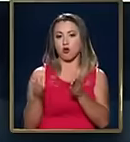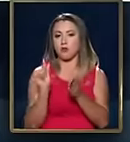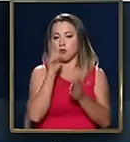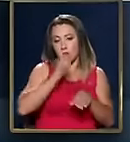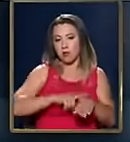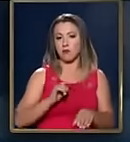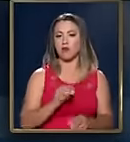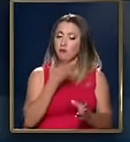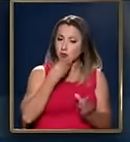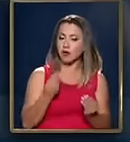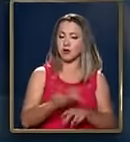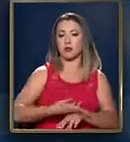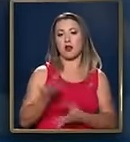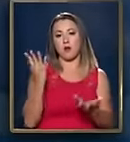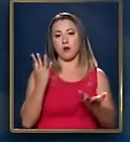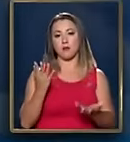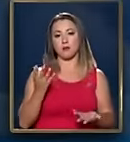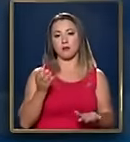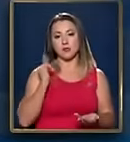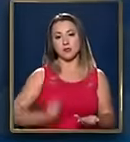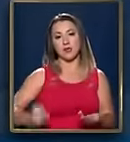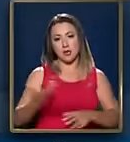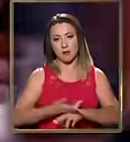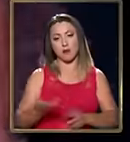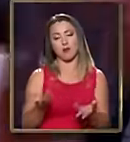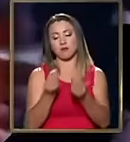hueá. Claro, hueón.